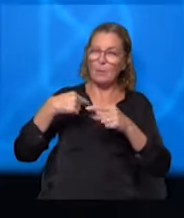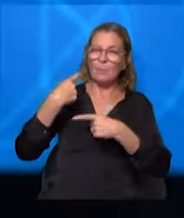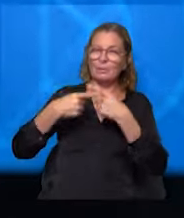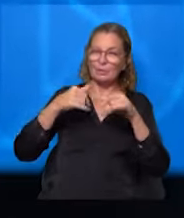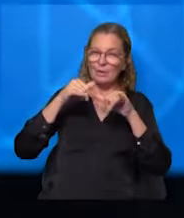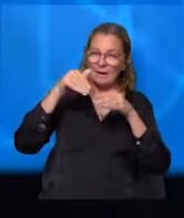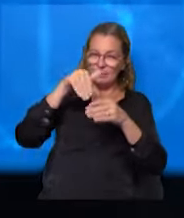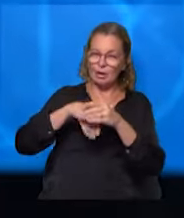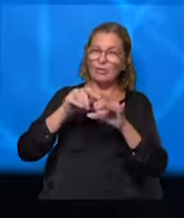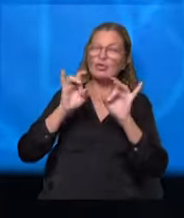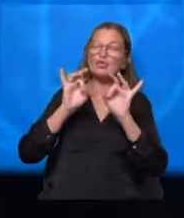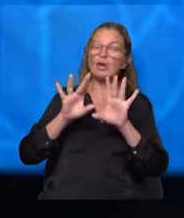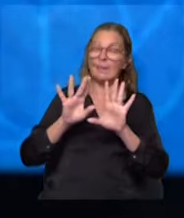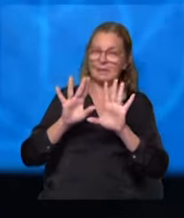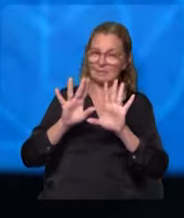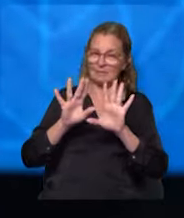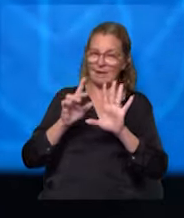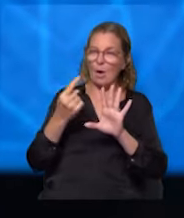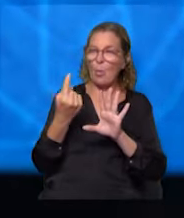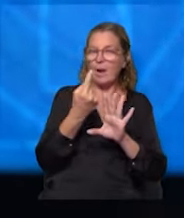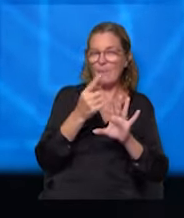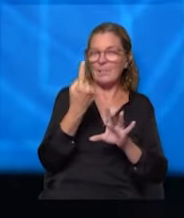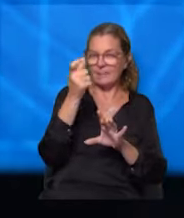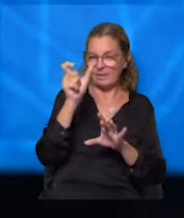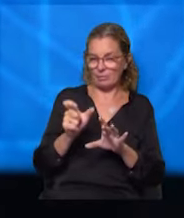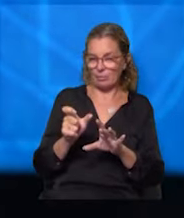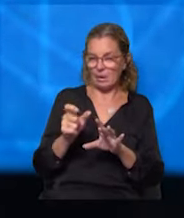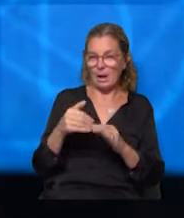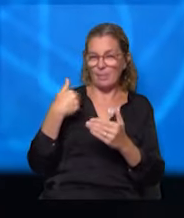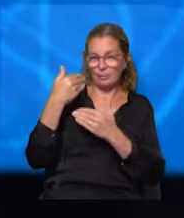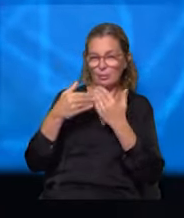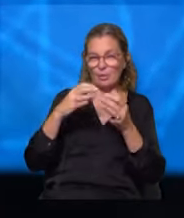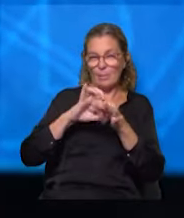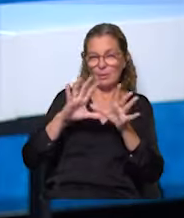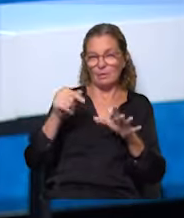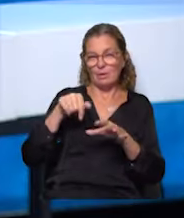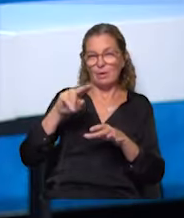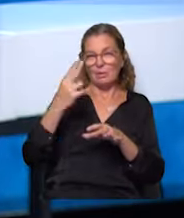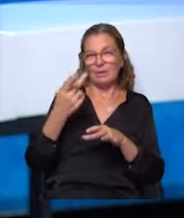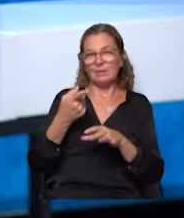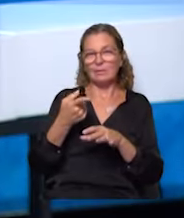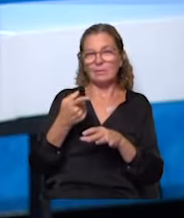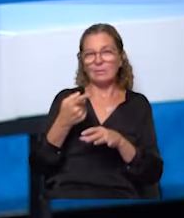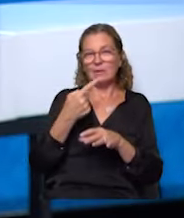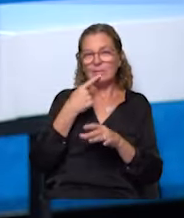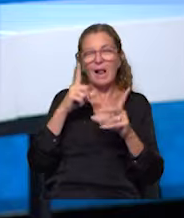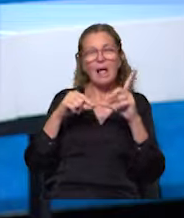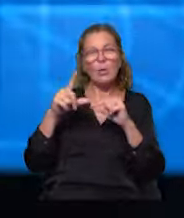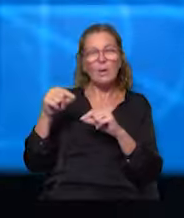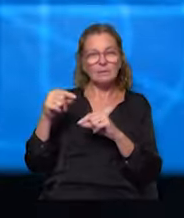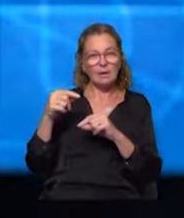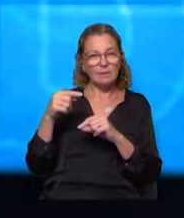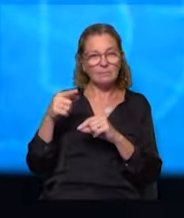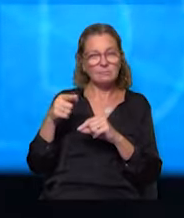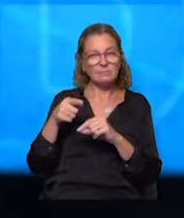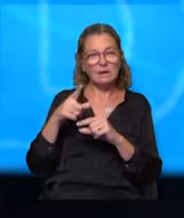electoral ya no a tal o cual candidato sino al proceso democrático en el país Qué valor les das a las encuestas por ejemplo